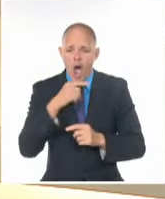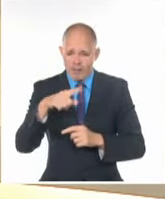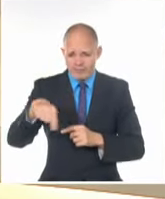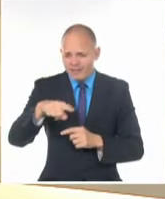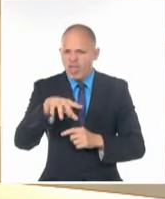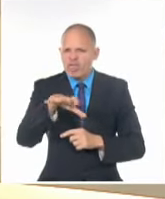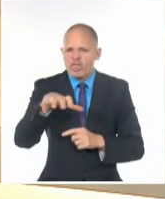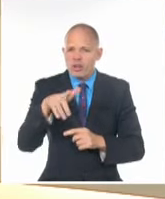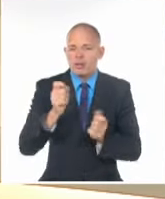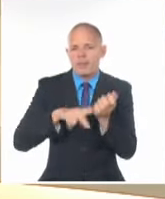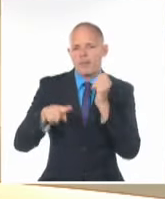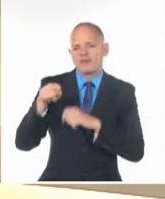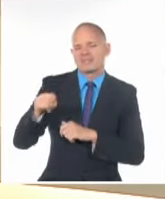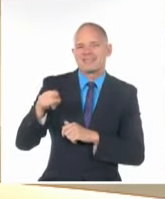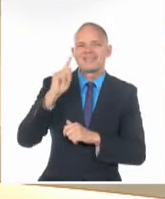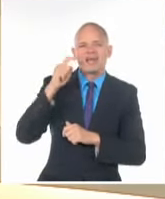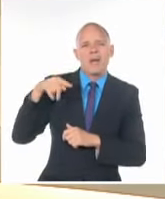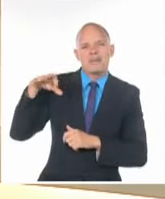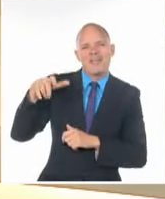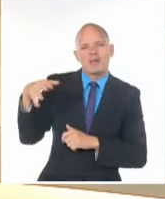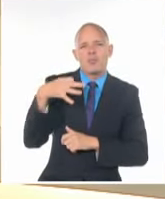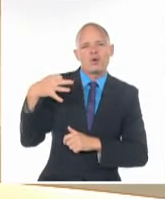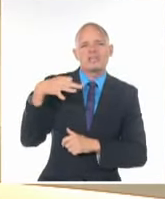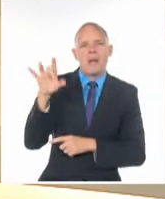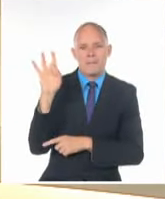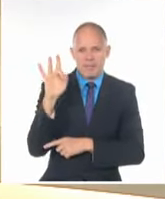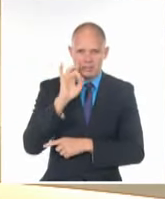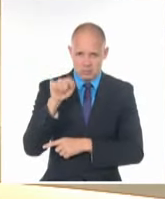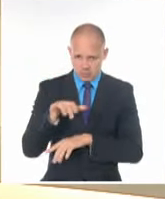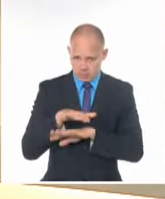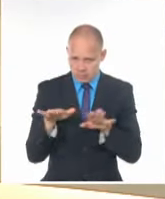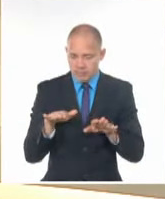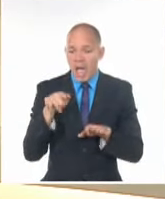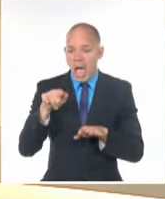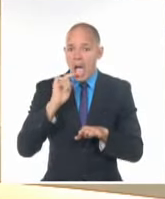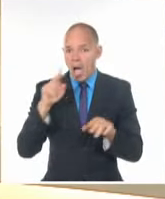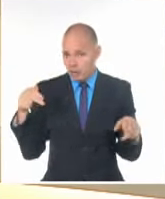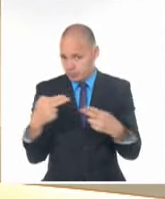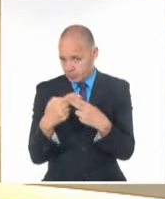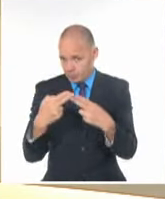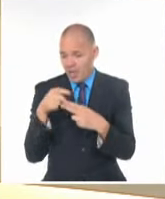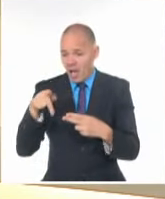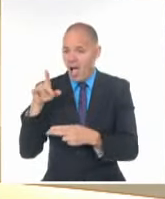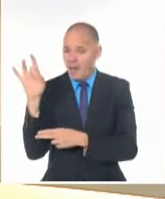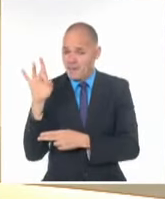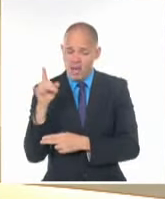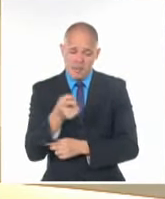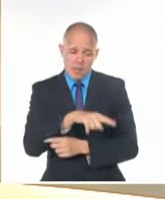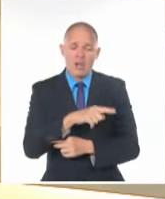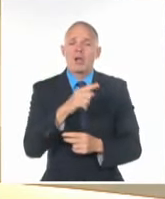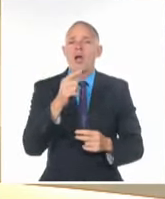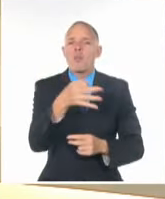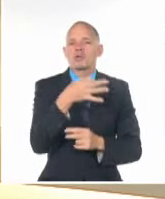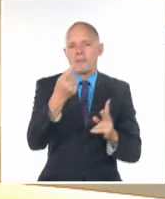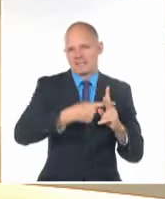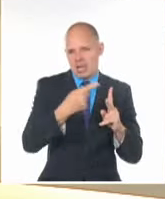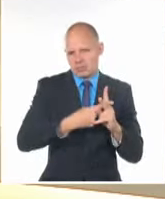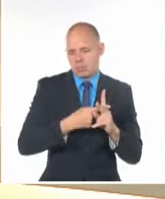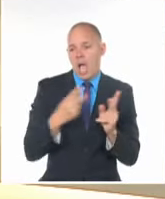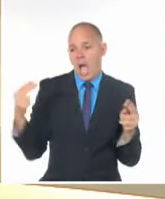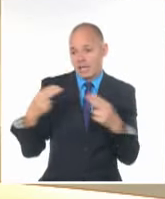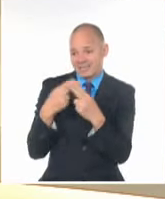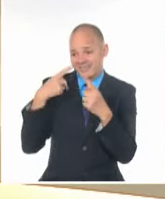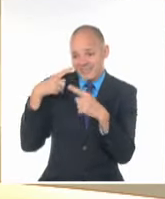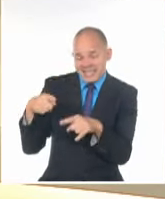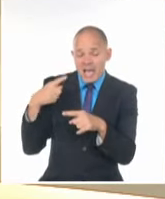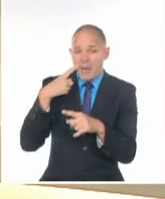Nuevamente Bayamo y las pequeñas campeonas de La Palma se ven las caras, pero hay reportes de mal tiempo en ese territorio voltabajero. Vamos a